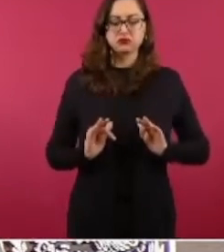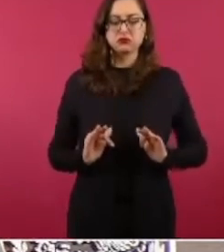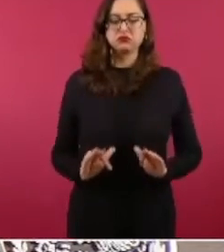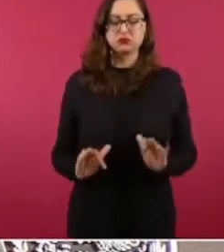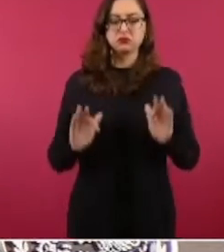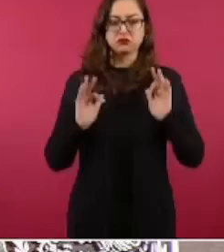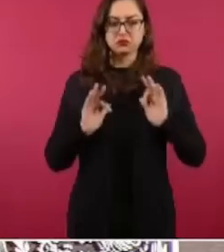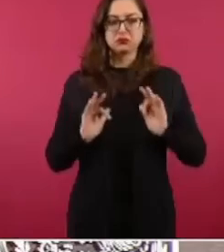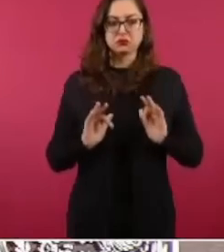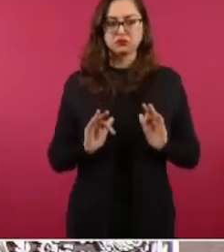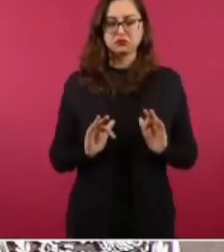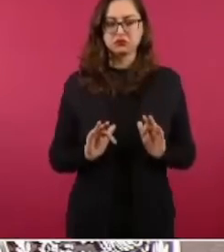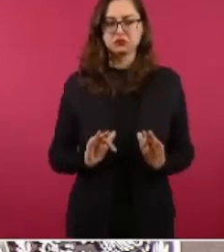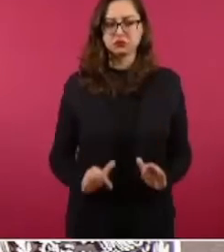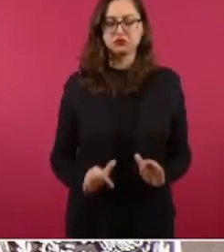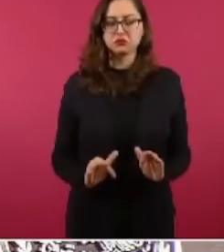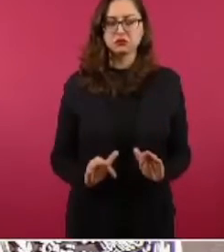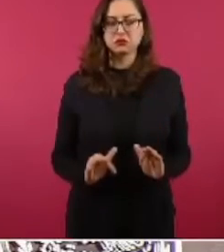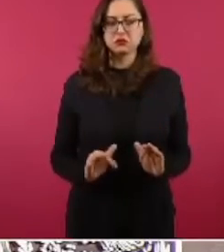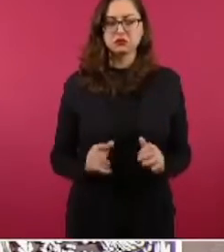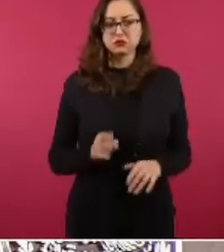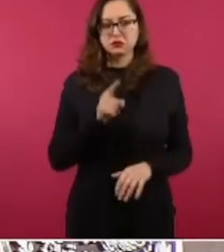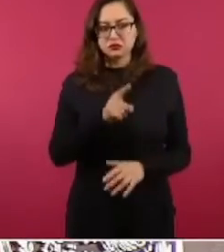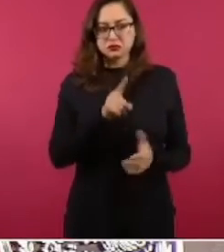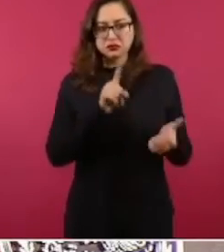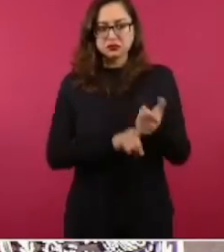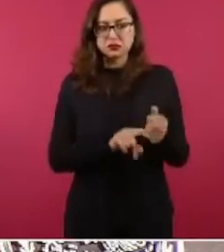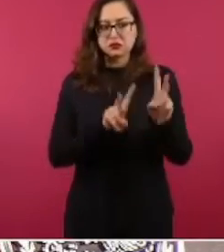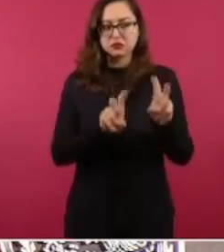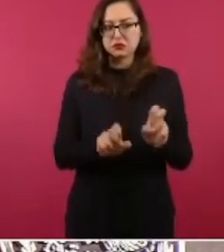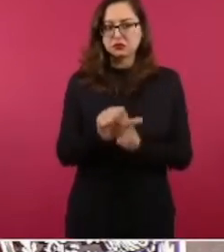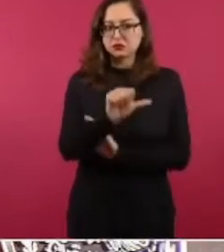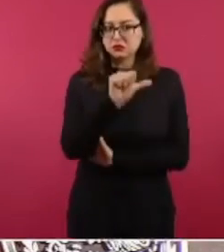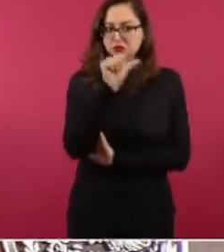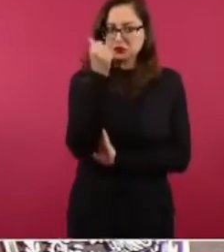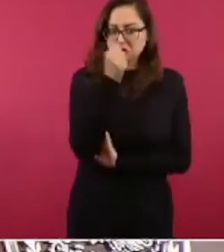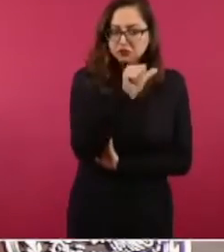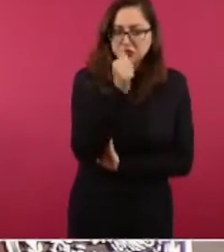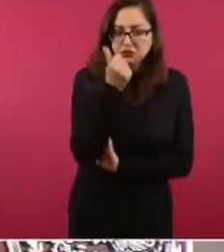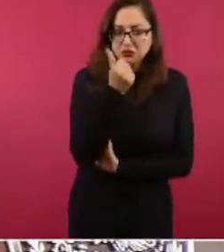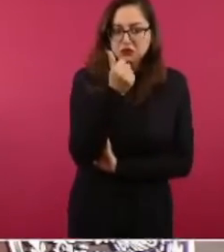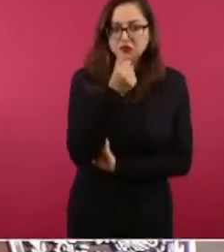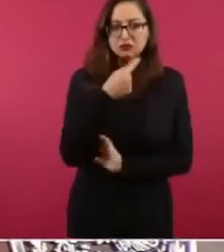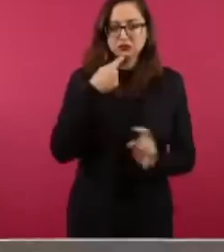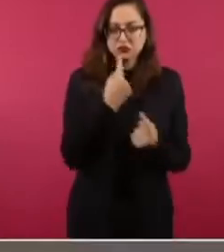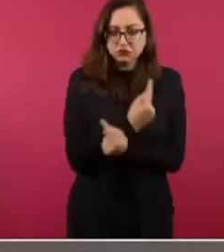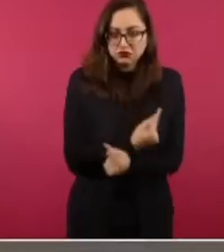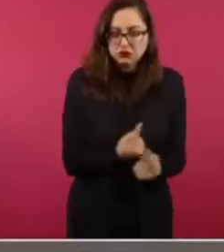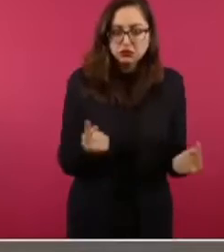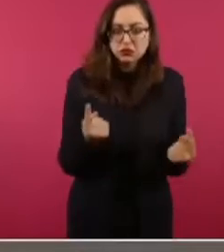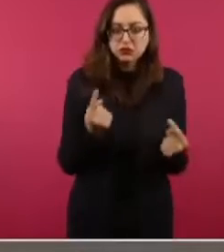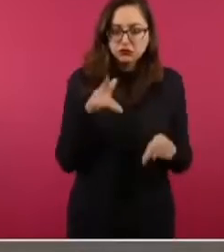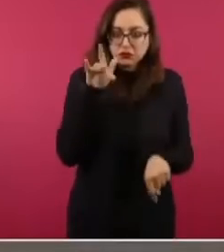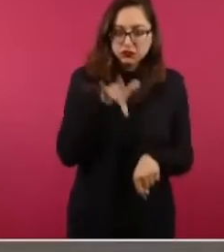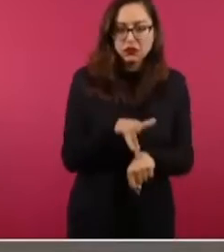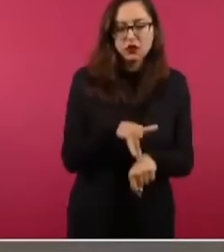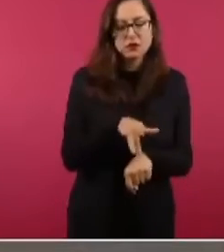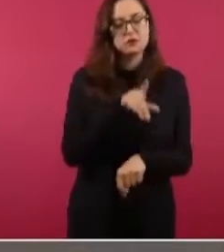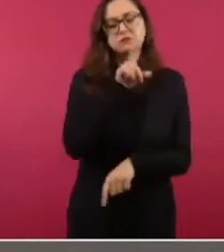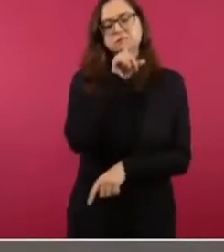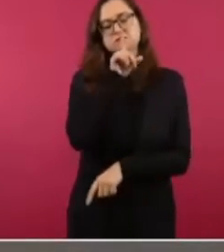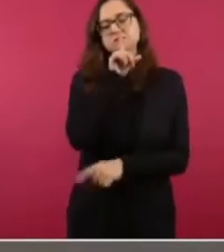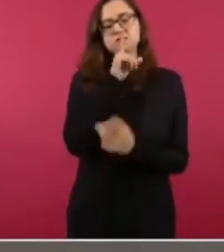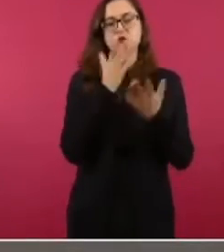descarta lo de la cocaína, se descarta. Se están